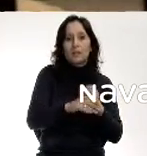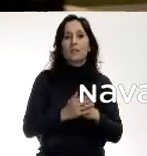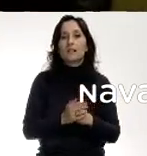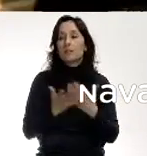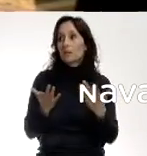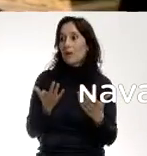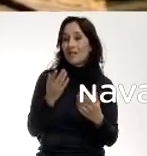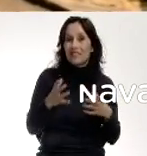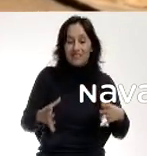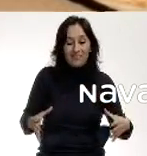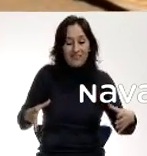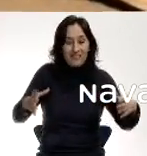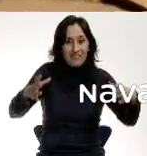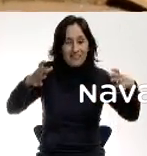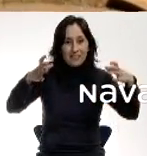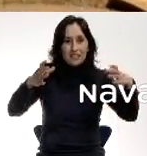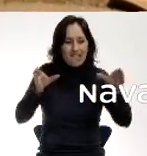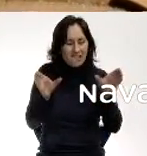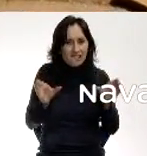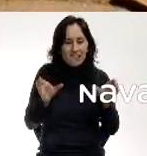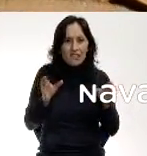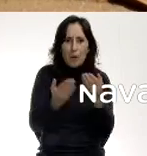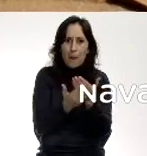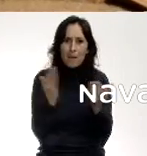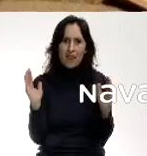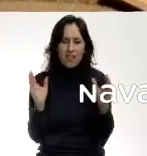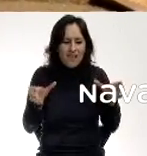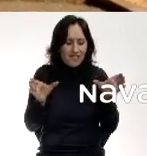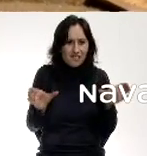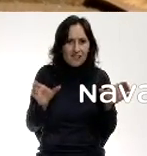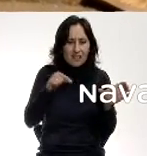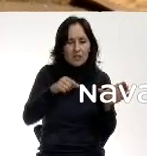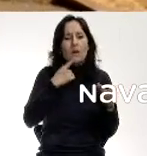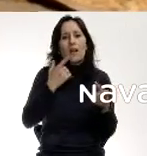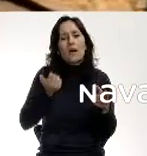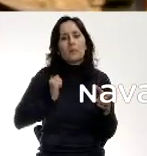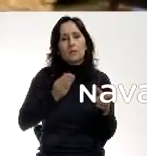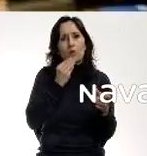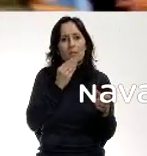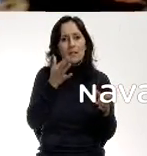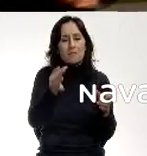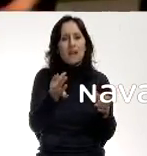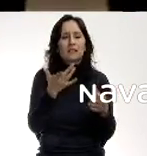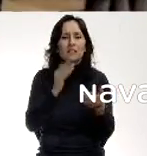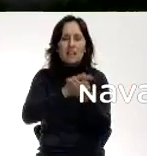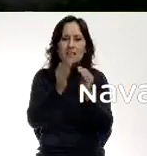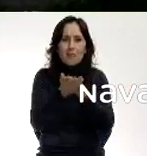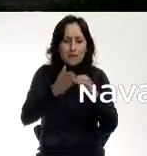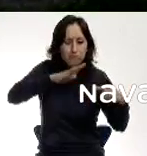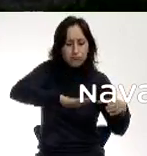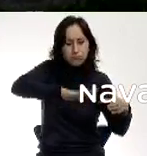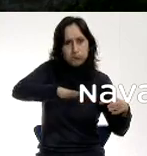que el grosor de esta torre con nieve prensada, y la utilizaban pues para refrescar los